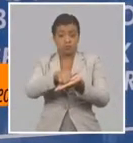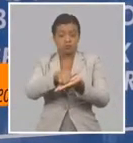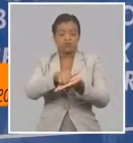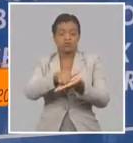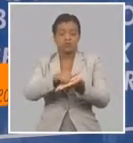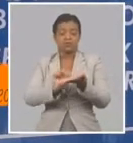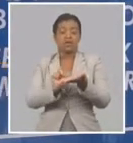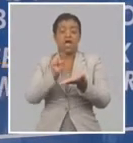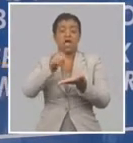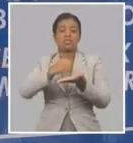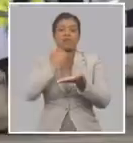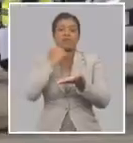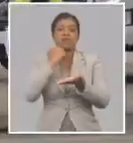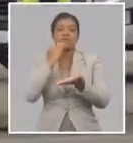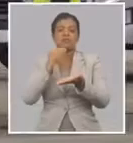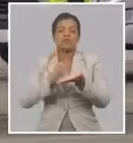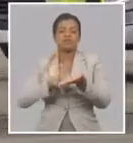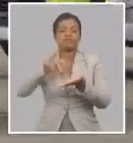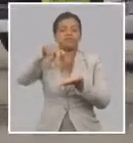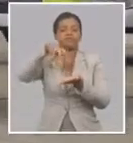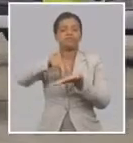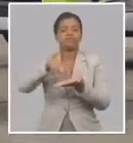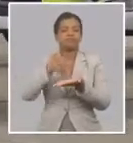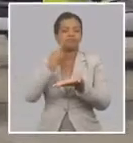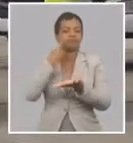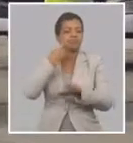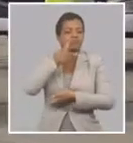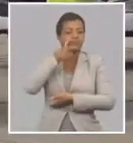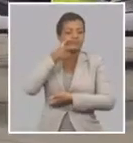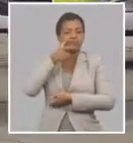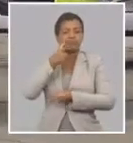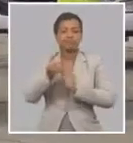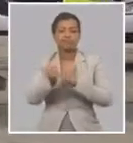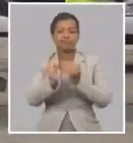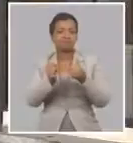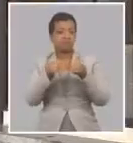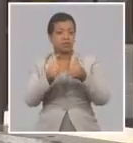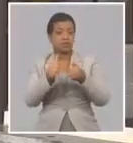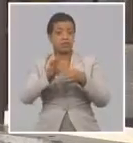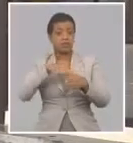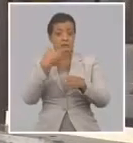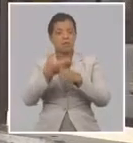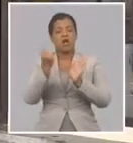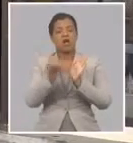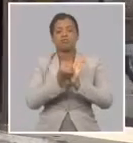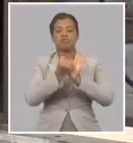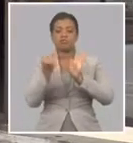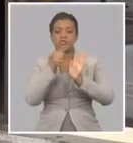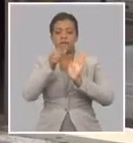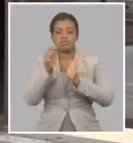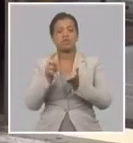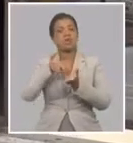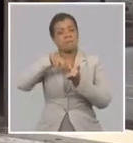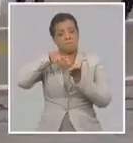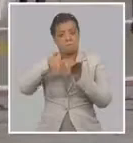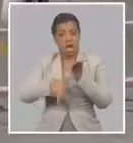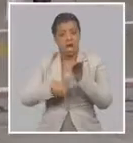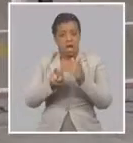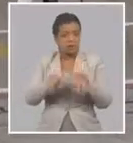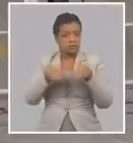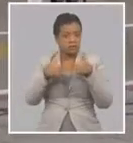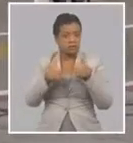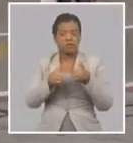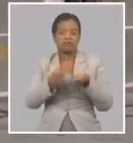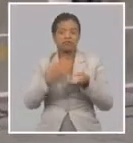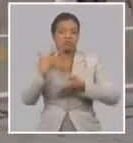a recibir el vuelo se pide la declaración general después se autoriza a bajar a la aeronave si no tiene ninguna dificultad